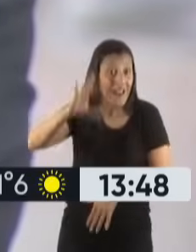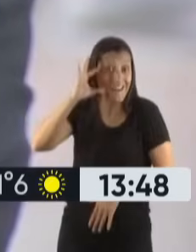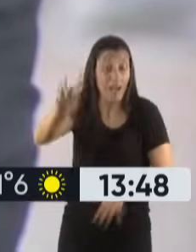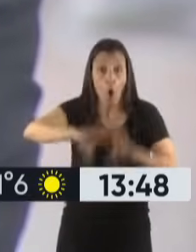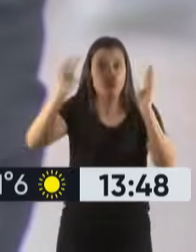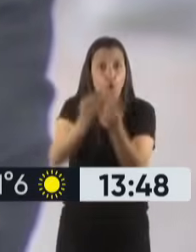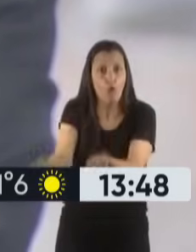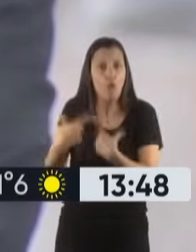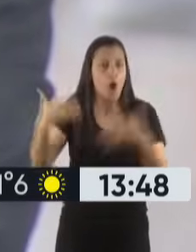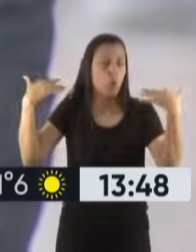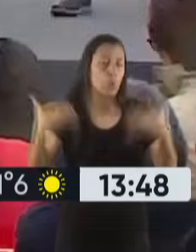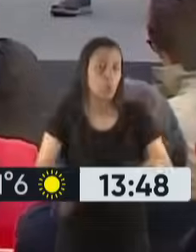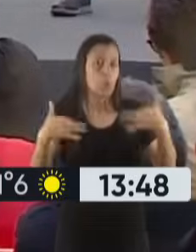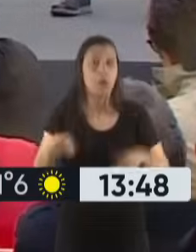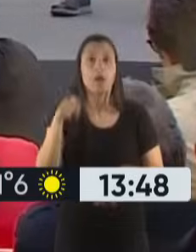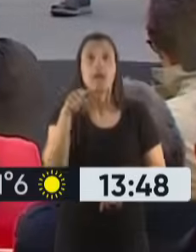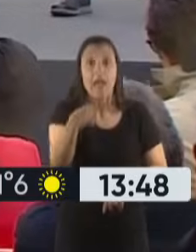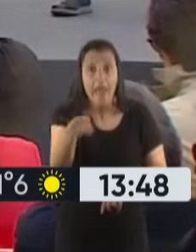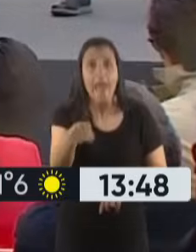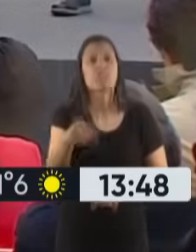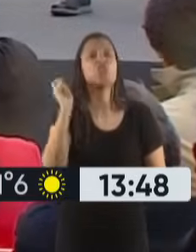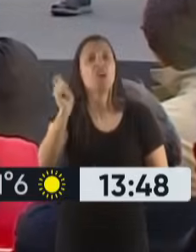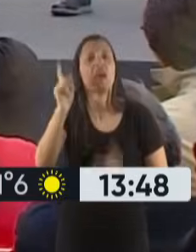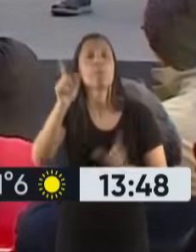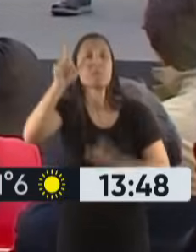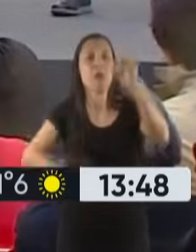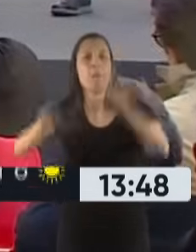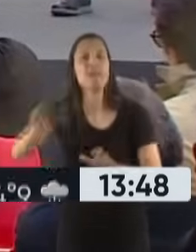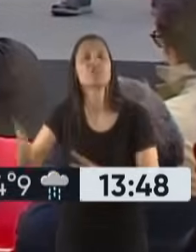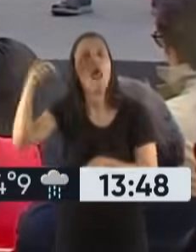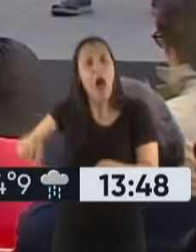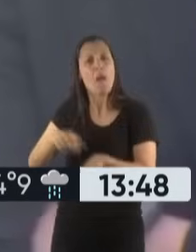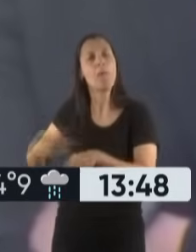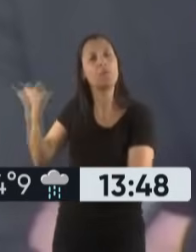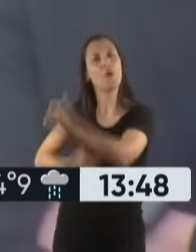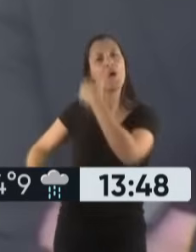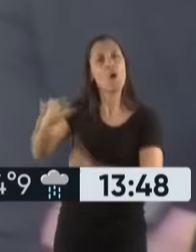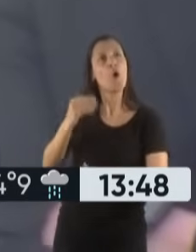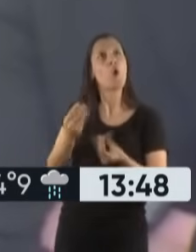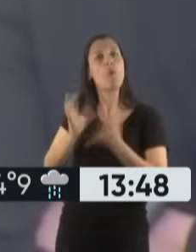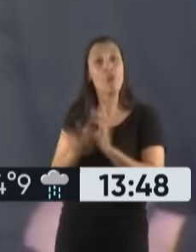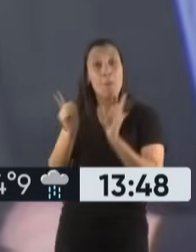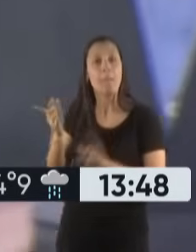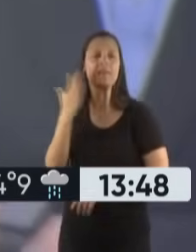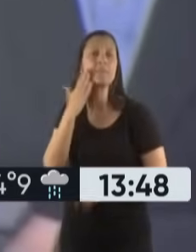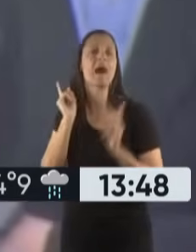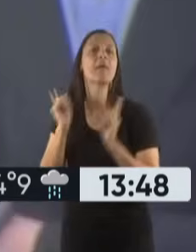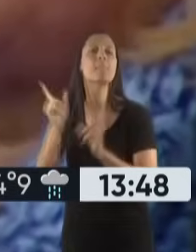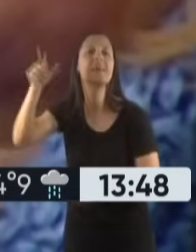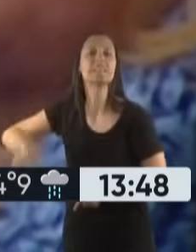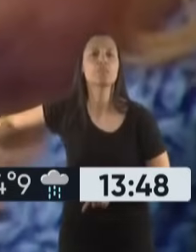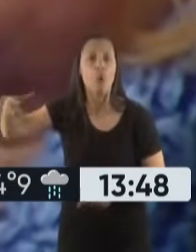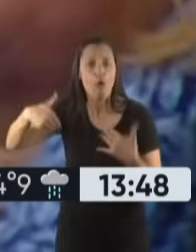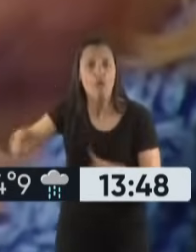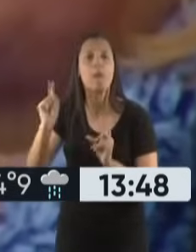año. Y esos son los que nos vienen a explicar qué es lo que hay que hacer. Esos son. Esos